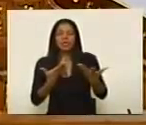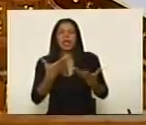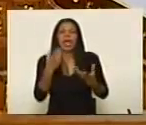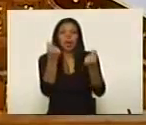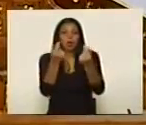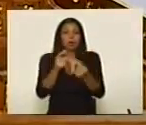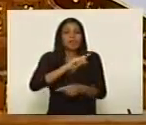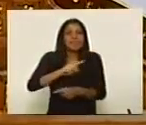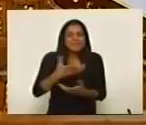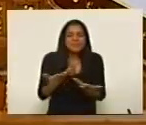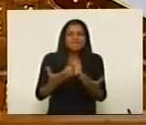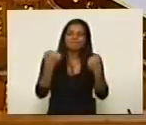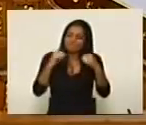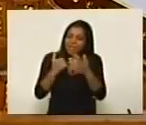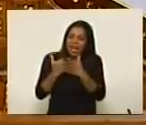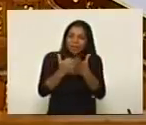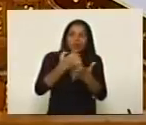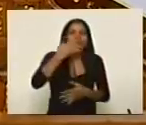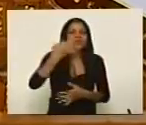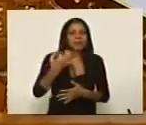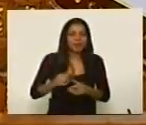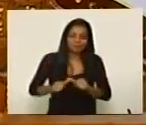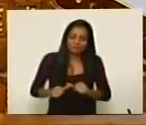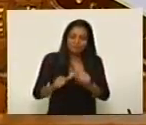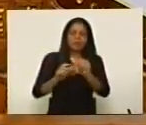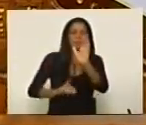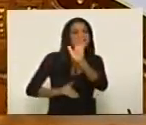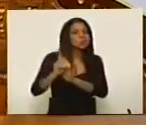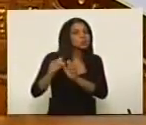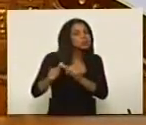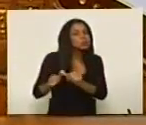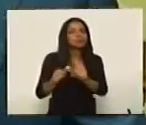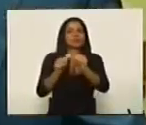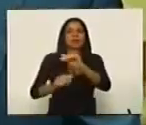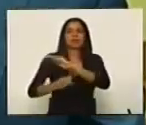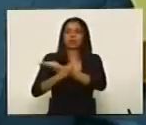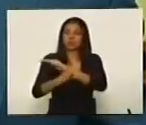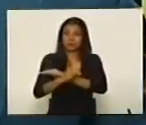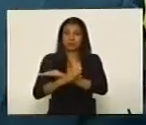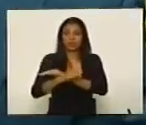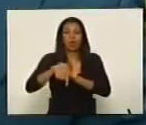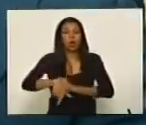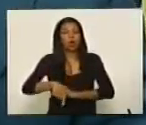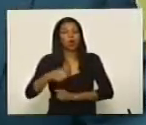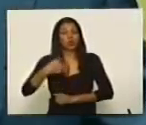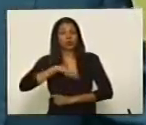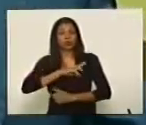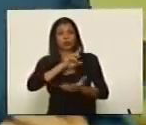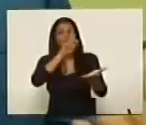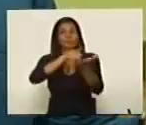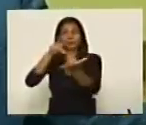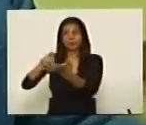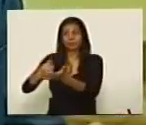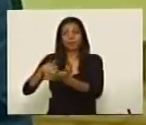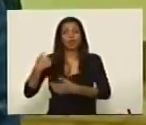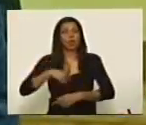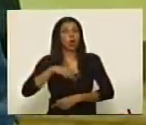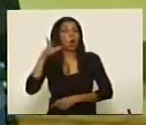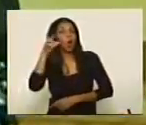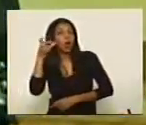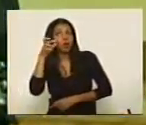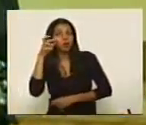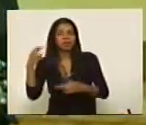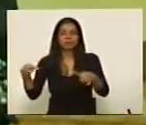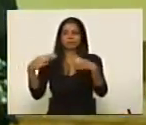economía tiene que ser perdurable, tiene que ser sustentable. Y hoy los que aquí nos encontramos, y seguramente los que nos escuchan y